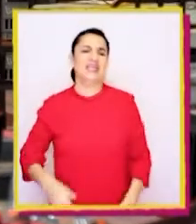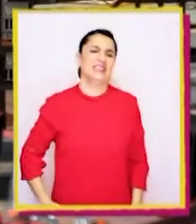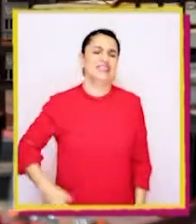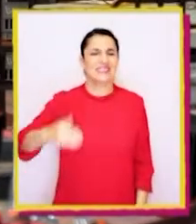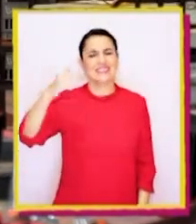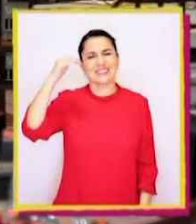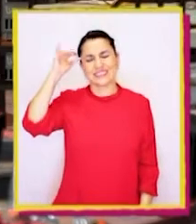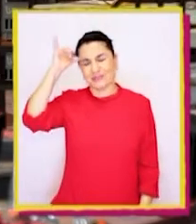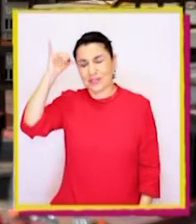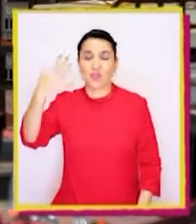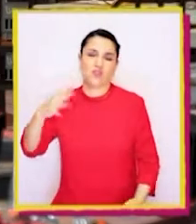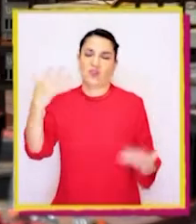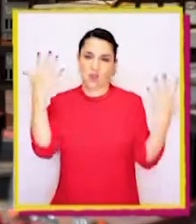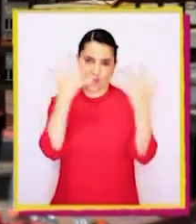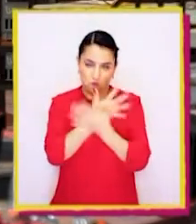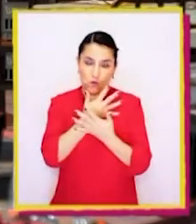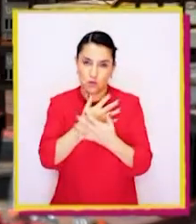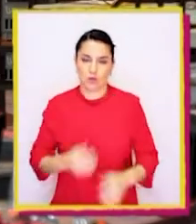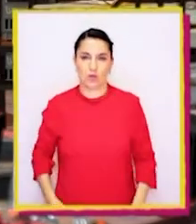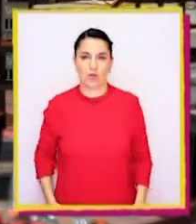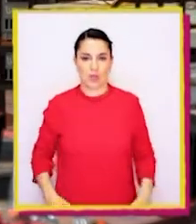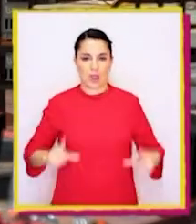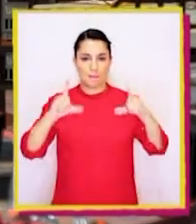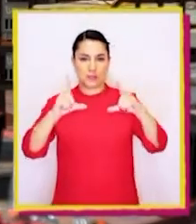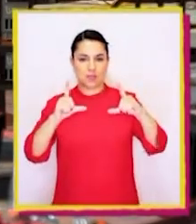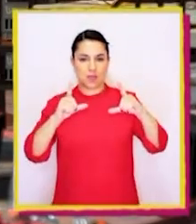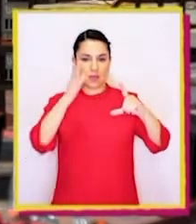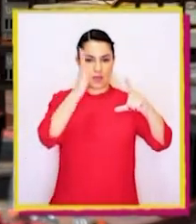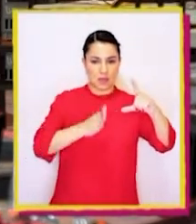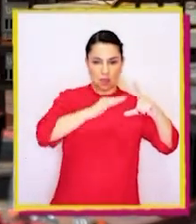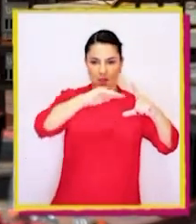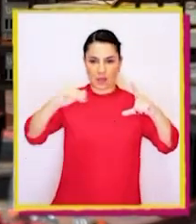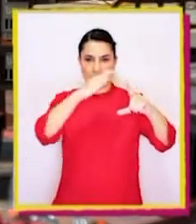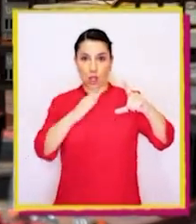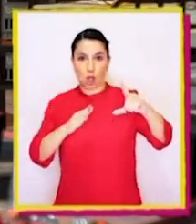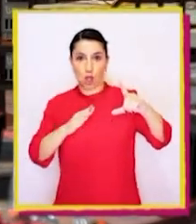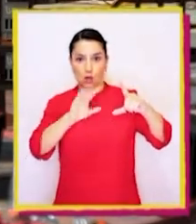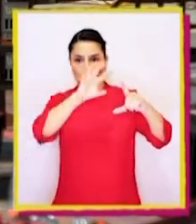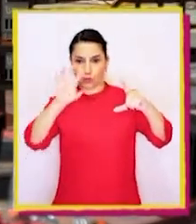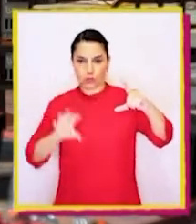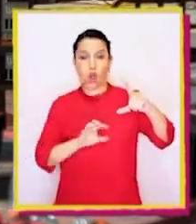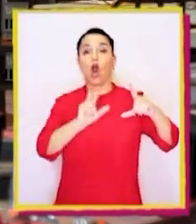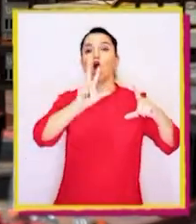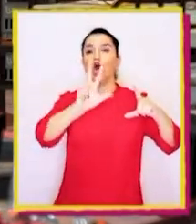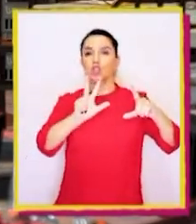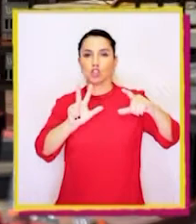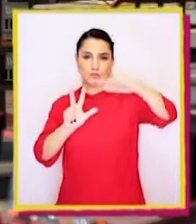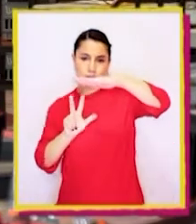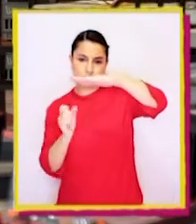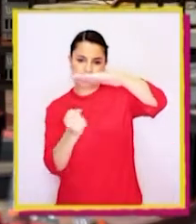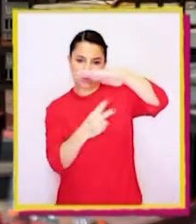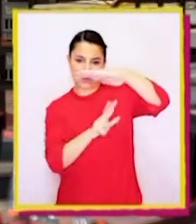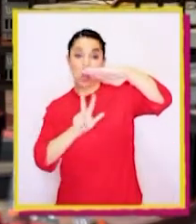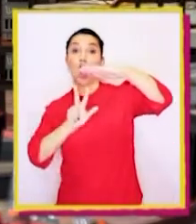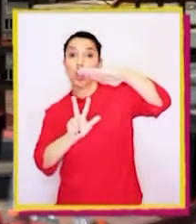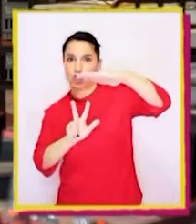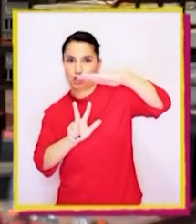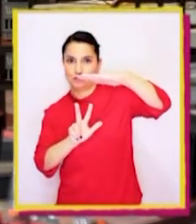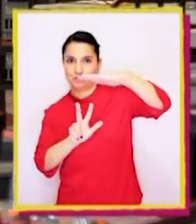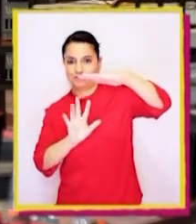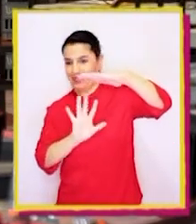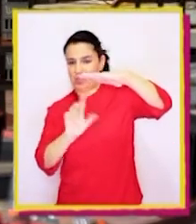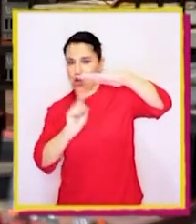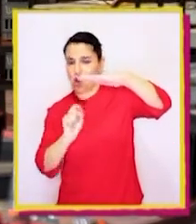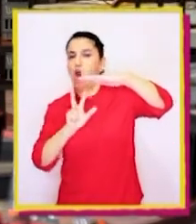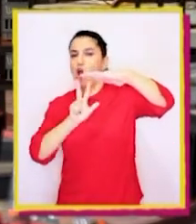¿Verdad? Perdón, es que todavía me confundo. La vamos a tener que dividir en 8 pedazos, porque el denominador es 8, no es 5. Y el